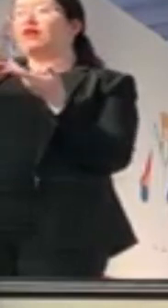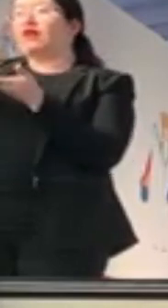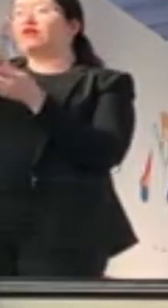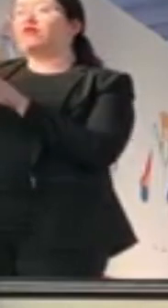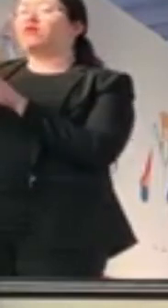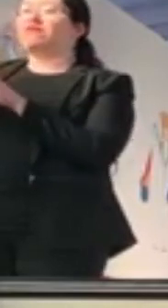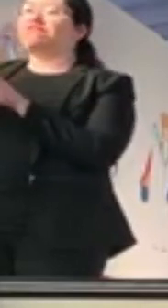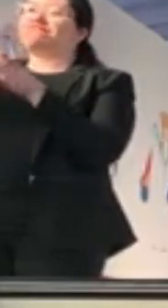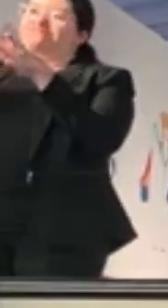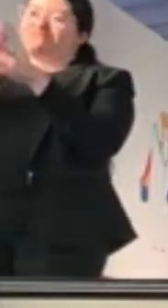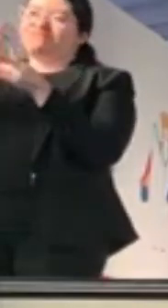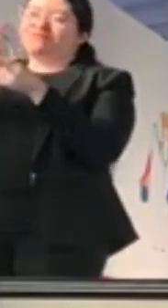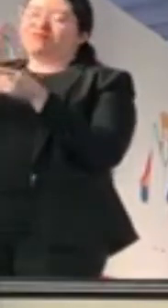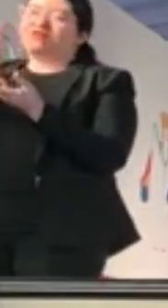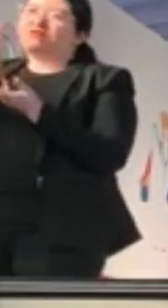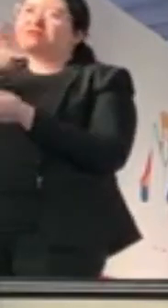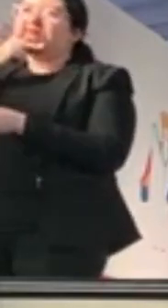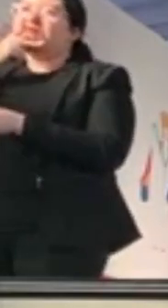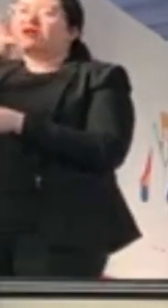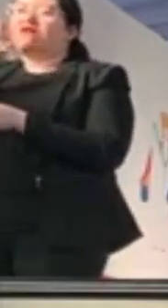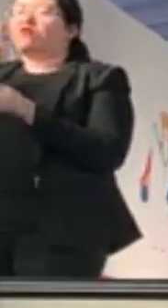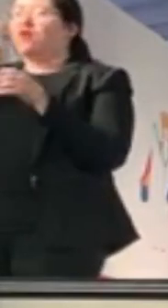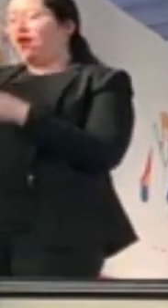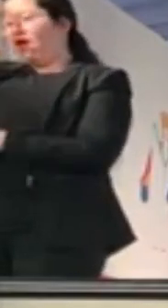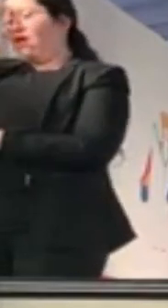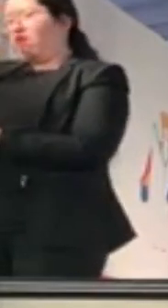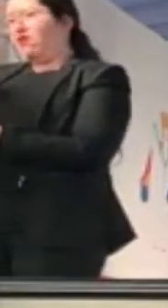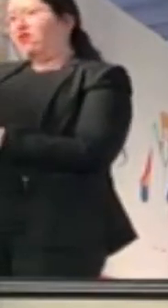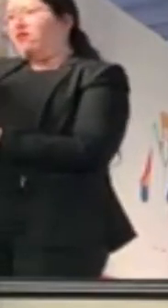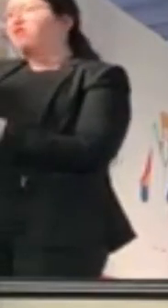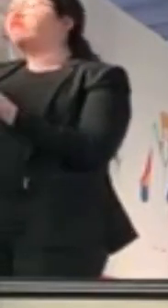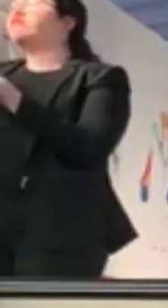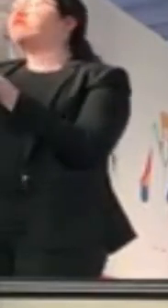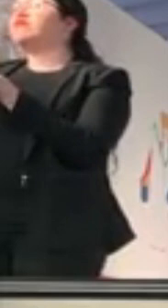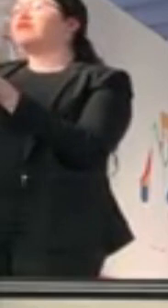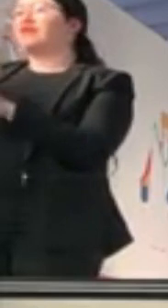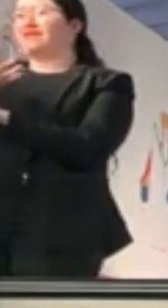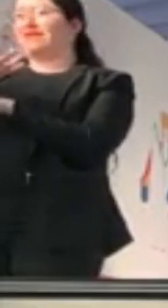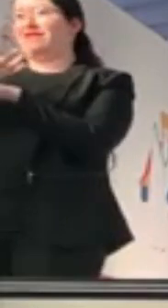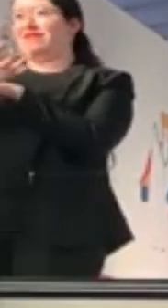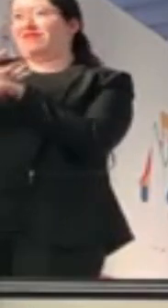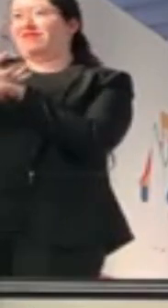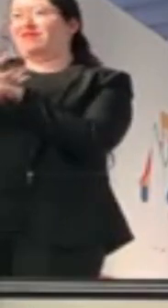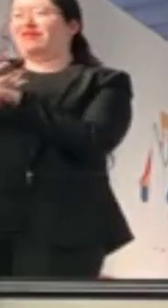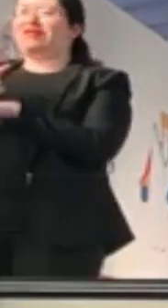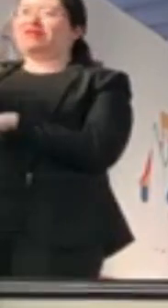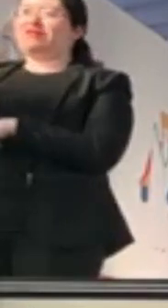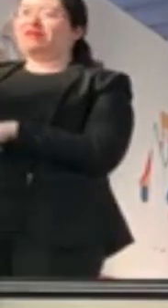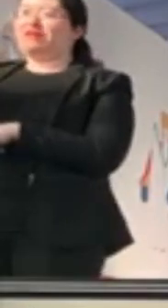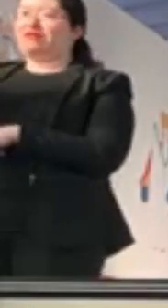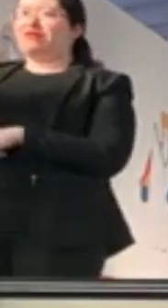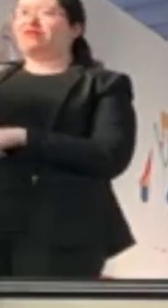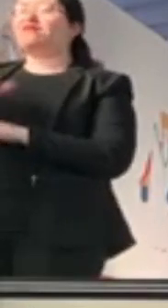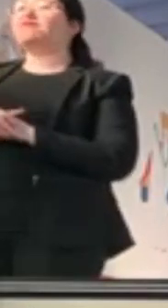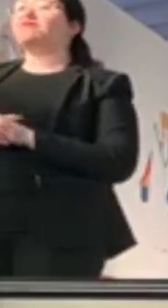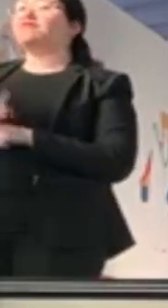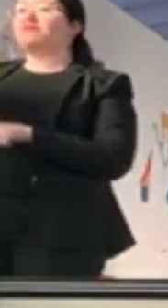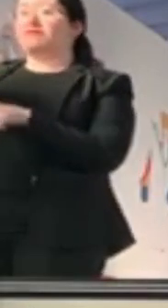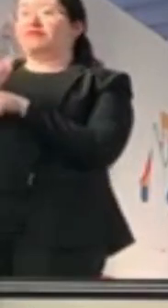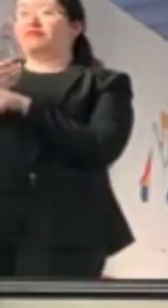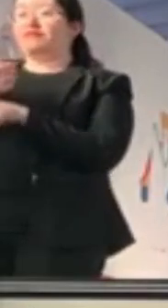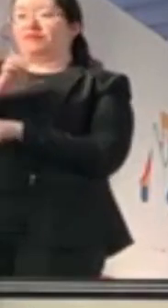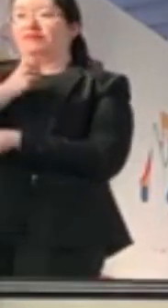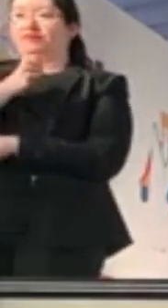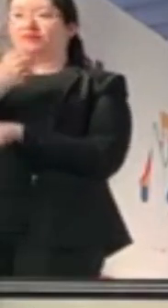verbo horrible, pero así se dice complotar, en la Embajada de Estados Unidos, el país donde se hace el golpe de Estado. Y hoy Estados Unidos,